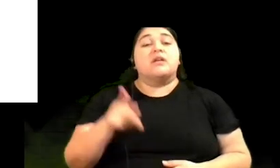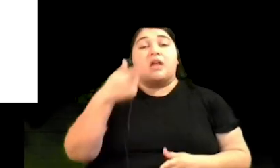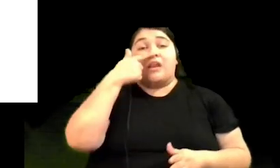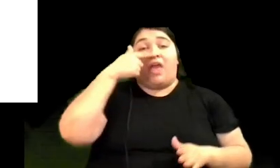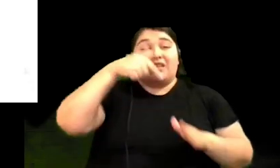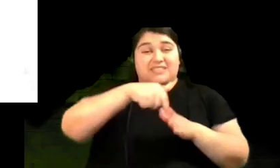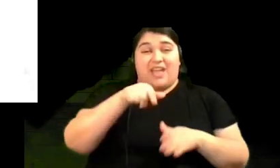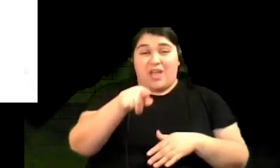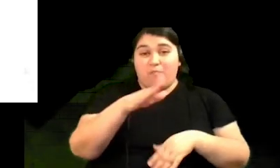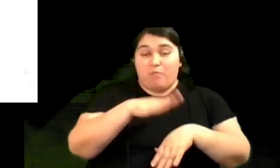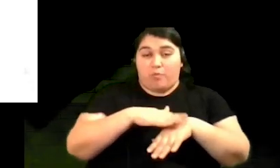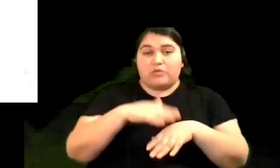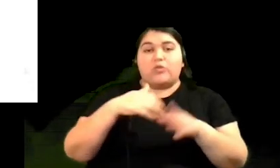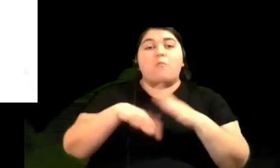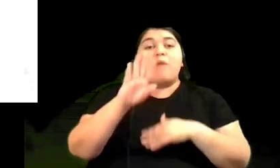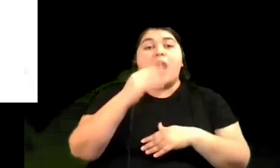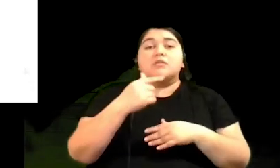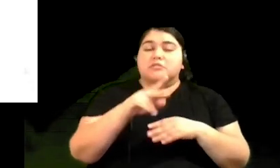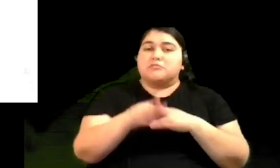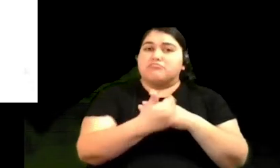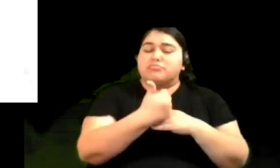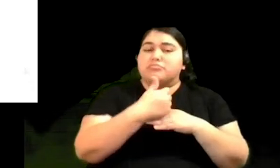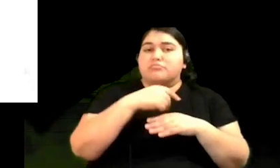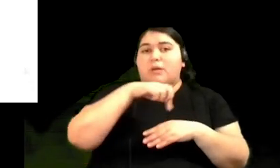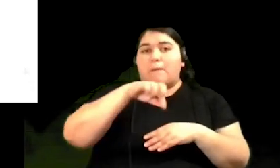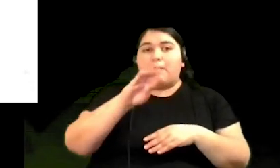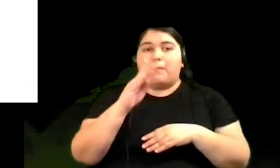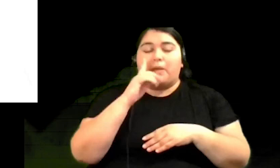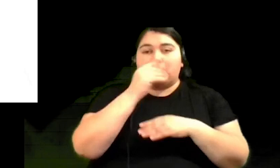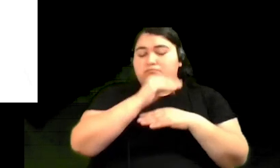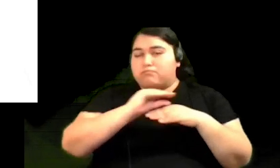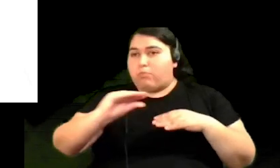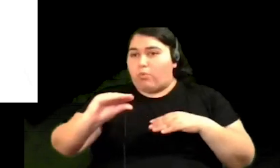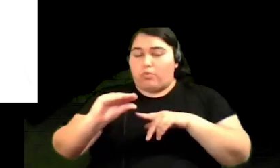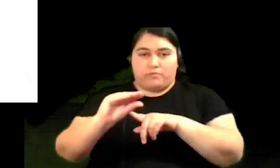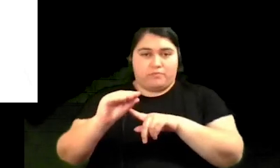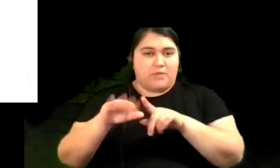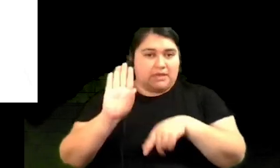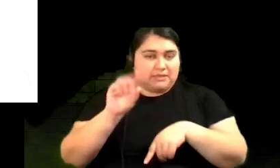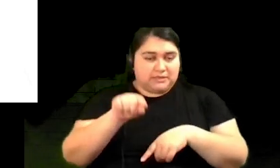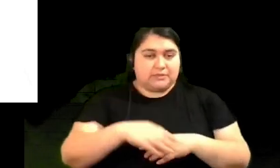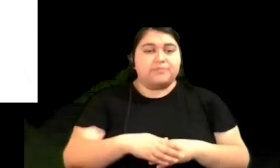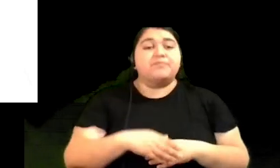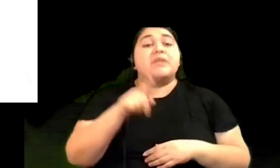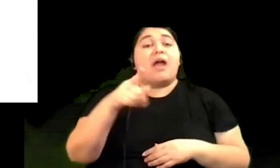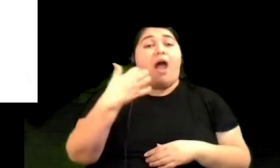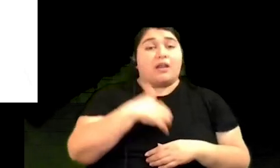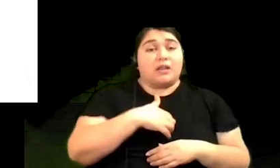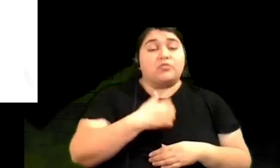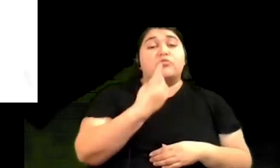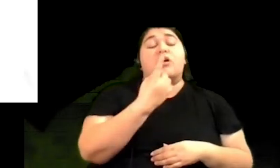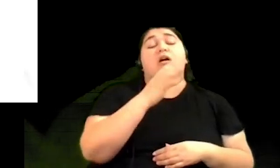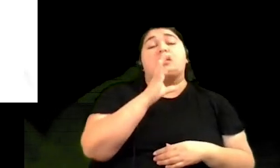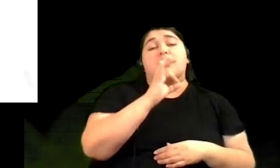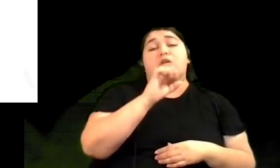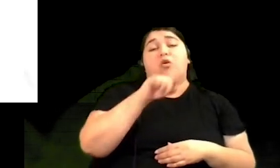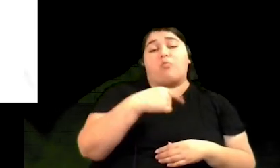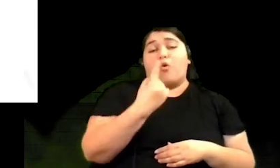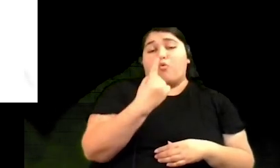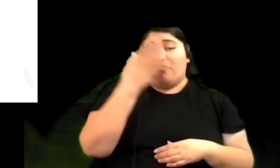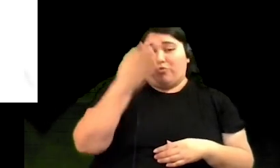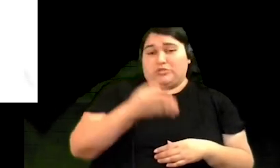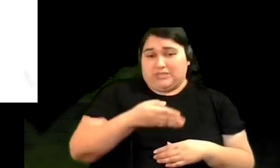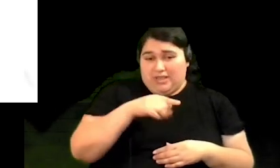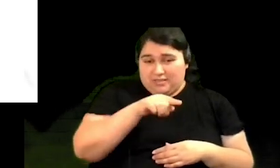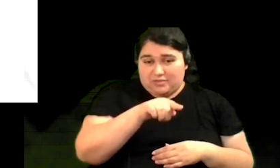incidencia en el Producto Bruto Interno. ¿Qué pasa con nuestra República Argentina? Argentina está en orden del 1,2%, una proporción